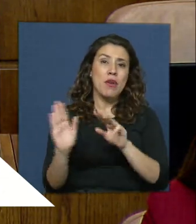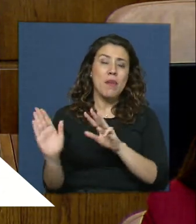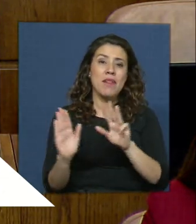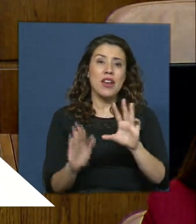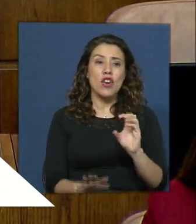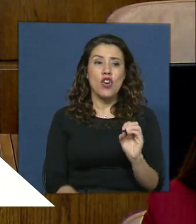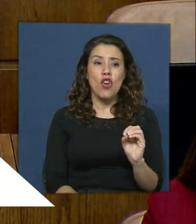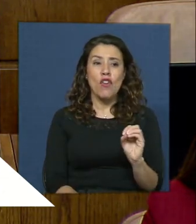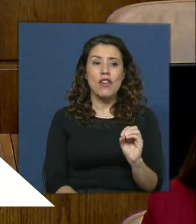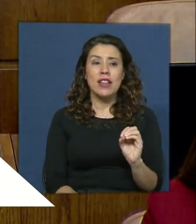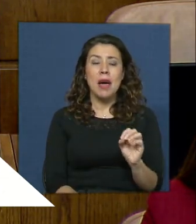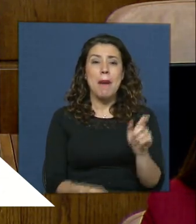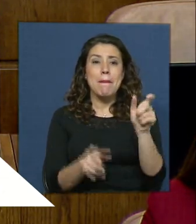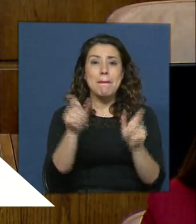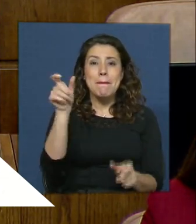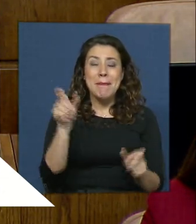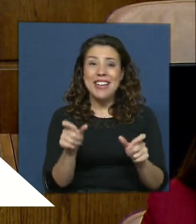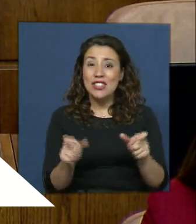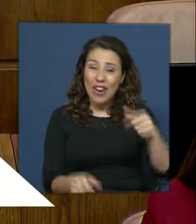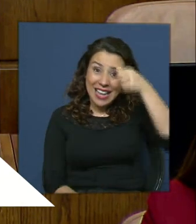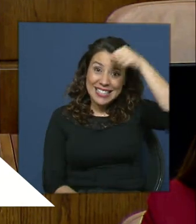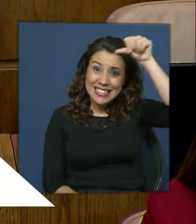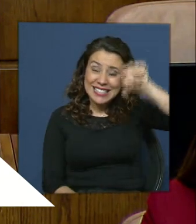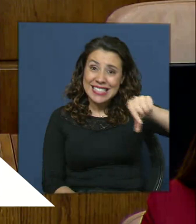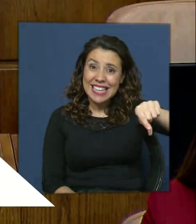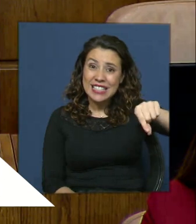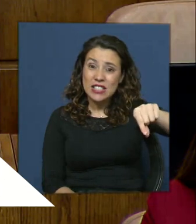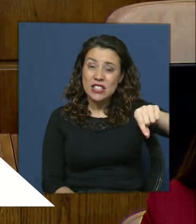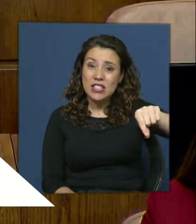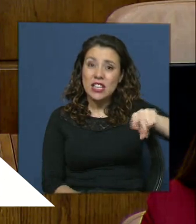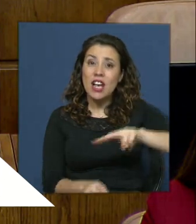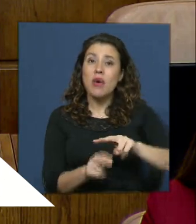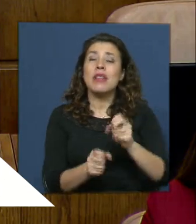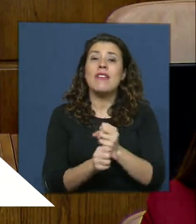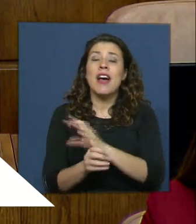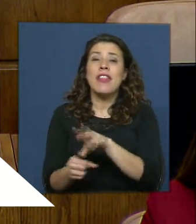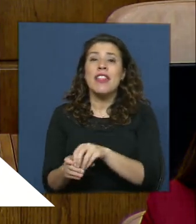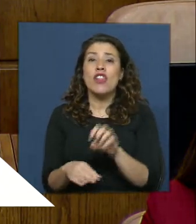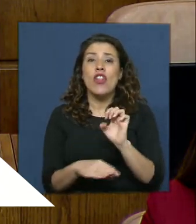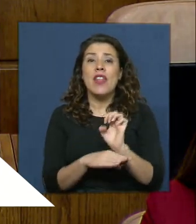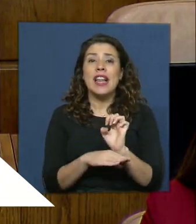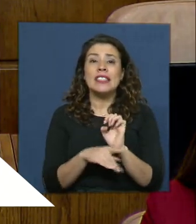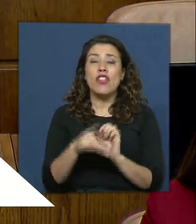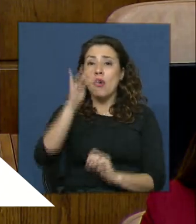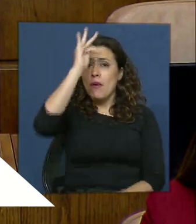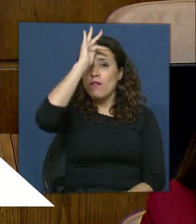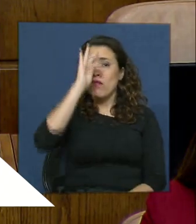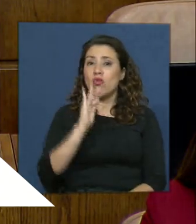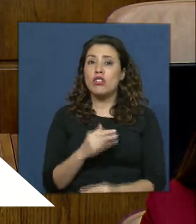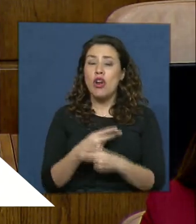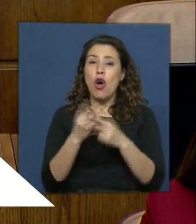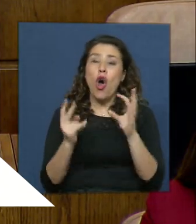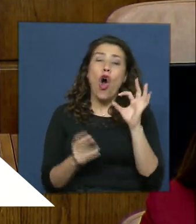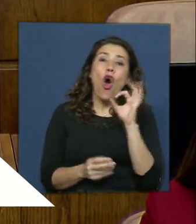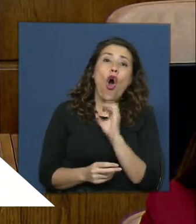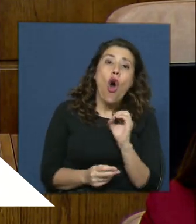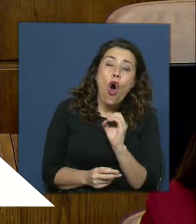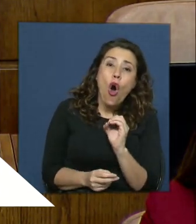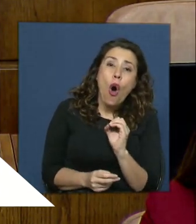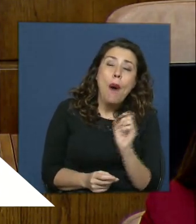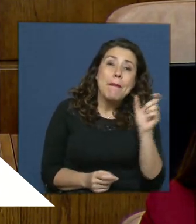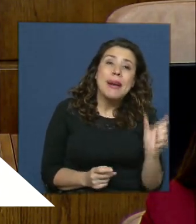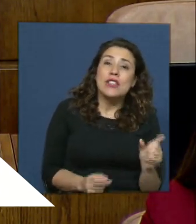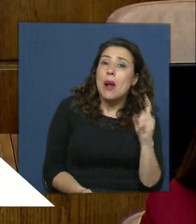de 1990 y que las personas condenadas hubiesen actuado como agentes del Estado en calidad de funcionario público o tratándose de